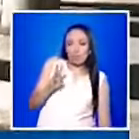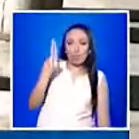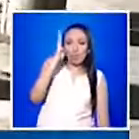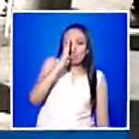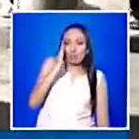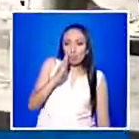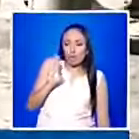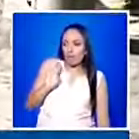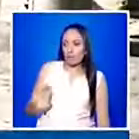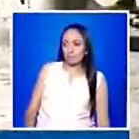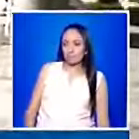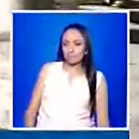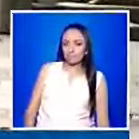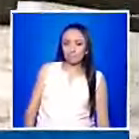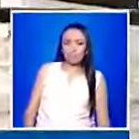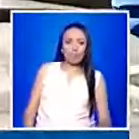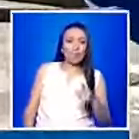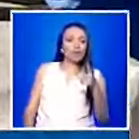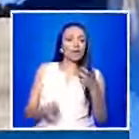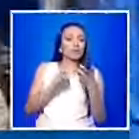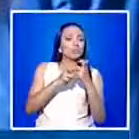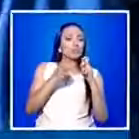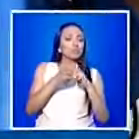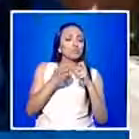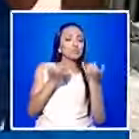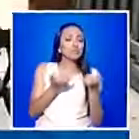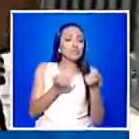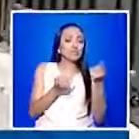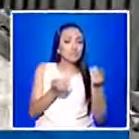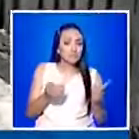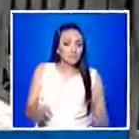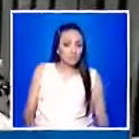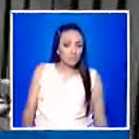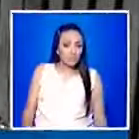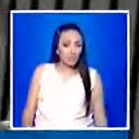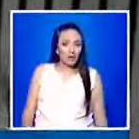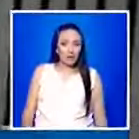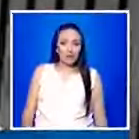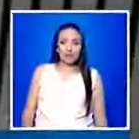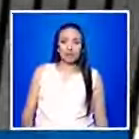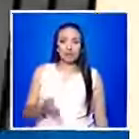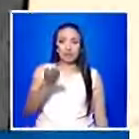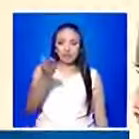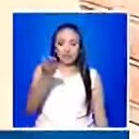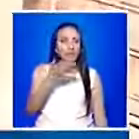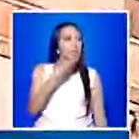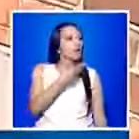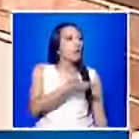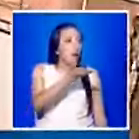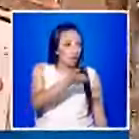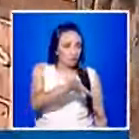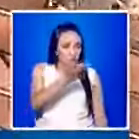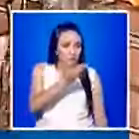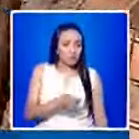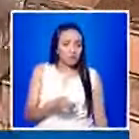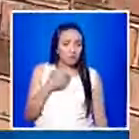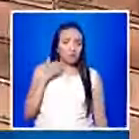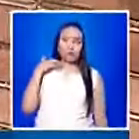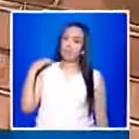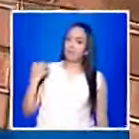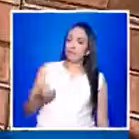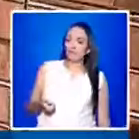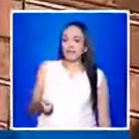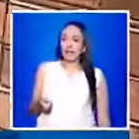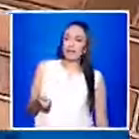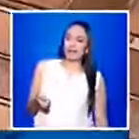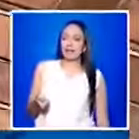aquí. Pero tremendo perjuicio, ¿no? Tremendo perjuicio para los vecinos. Gracias, mi vecino. El vecino salió con el perrito